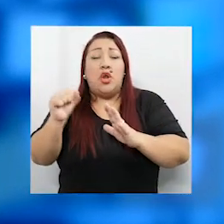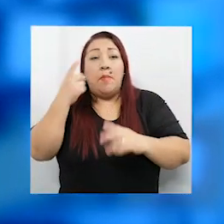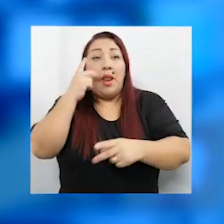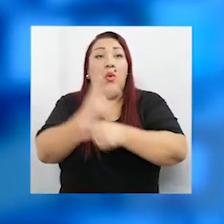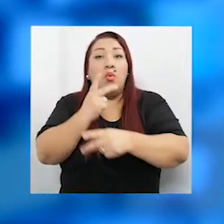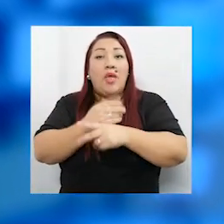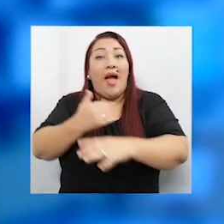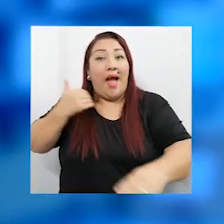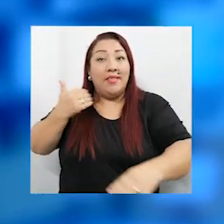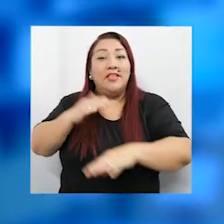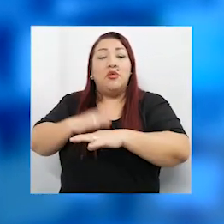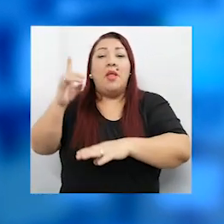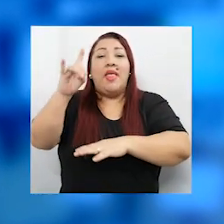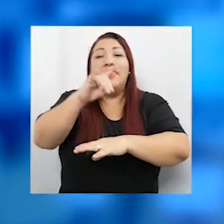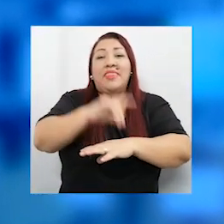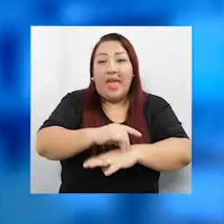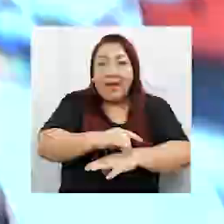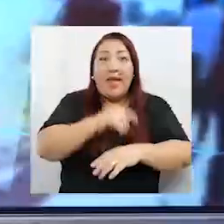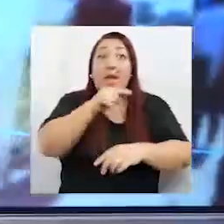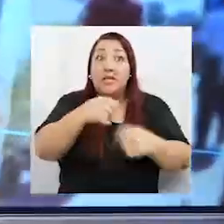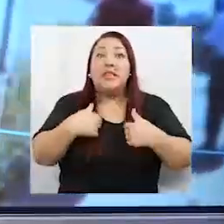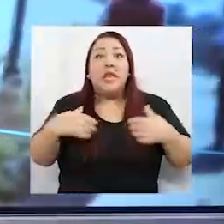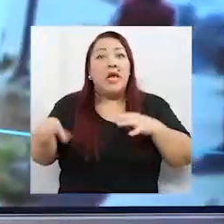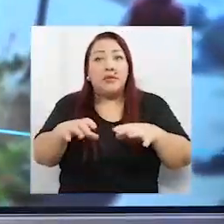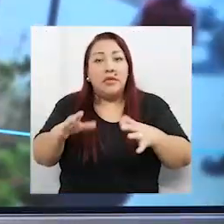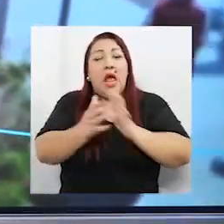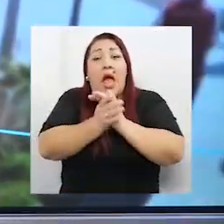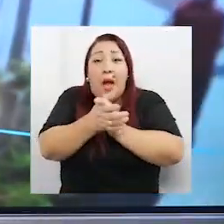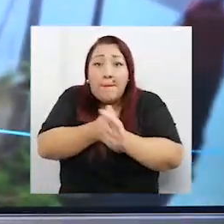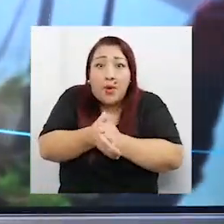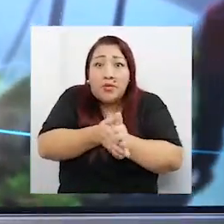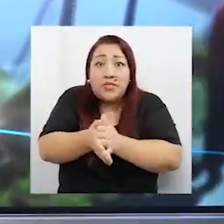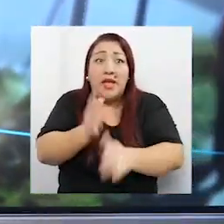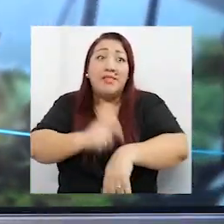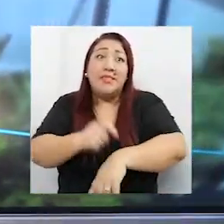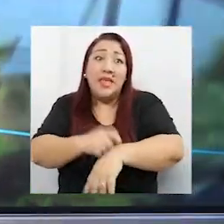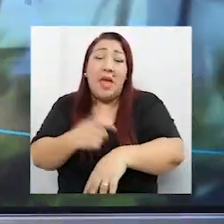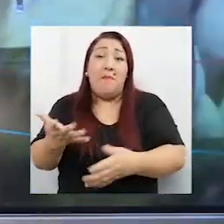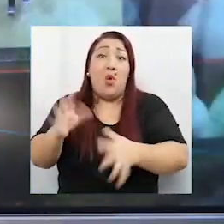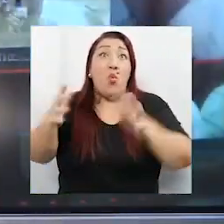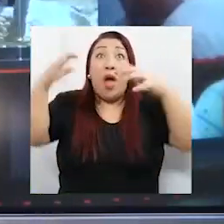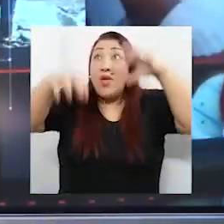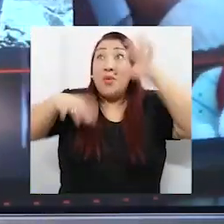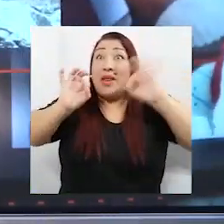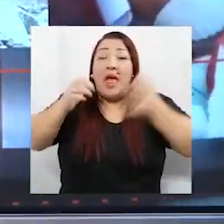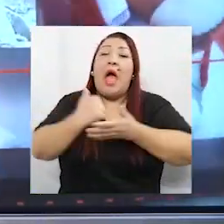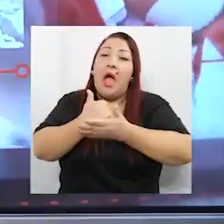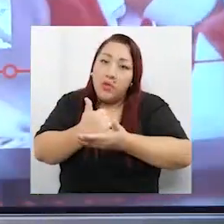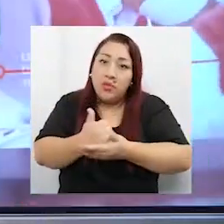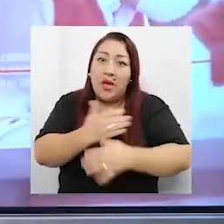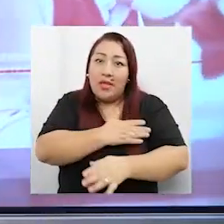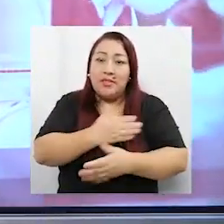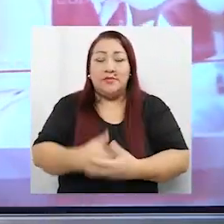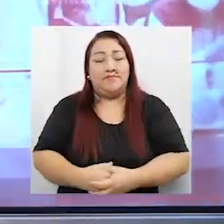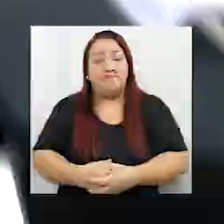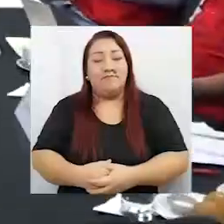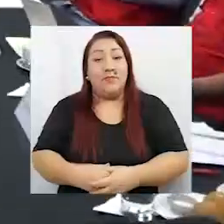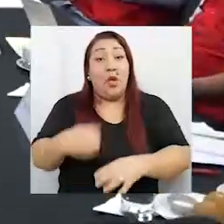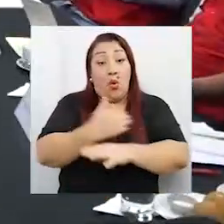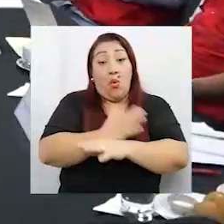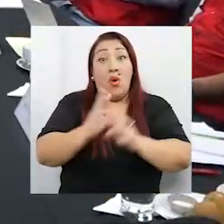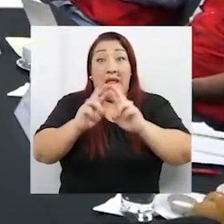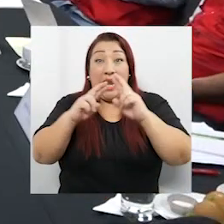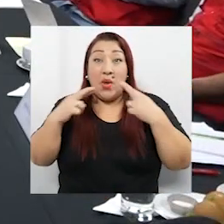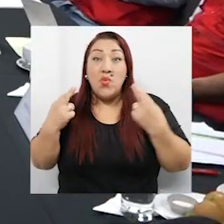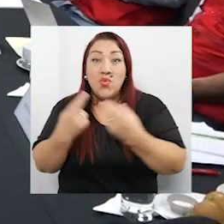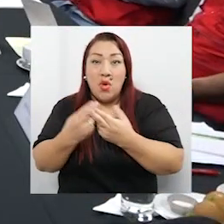6 millones de soles para prevención del dengue, acciones que deben realizarse aprovechando este periodo en que no hay lluvias en la región. Durante